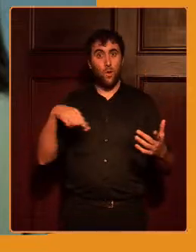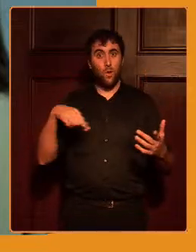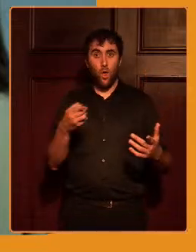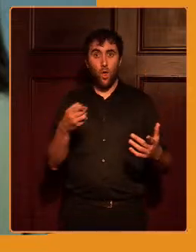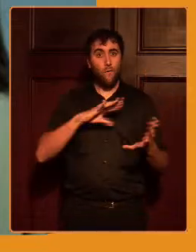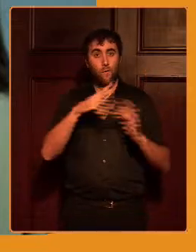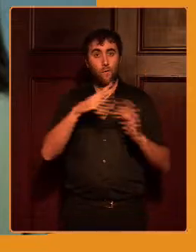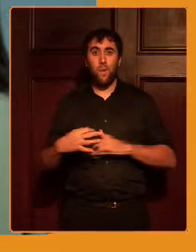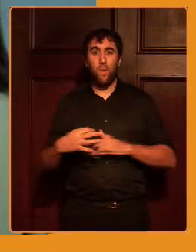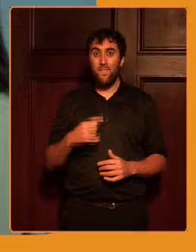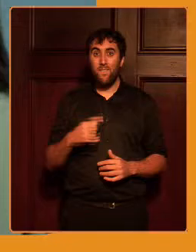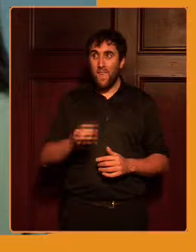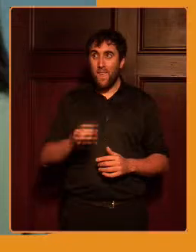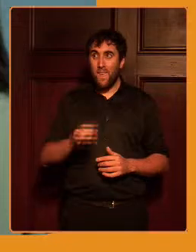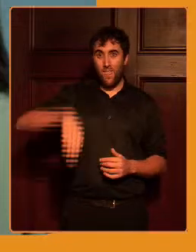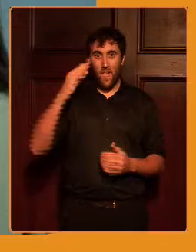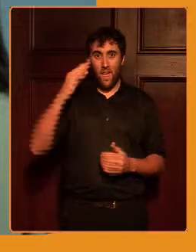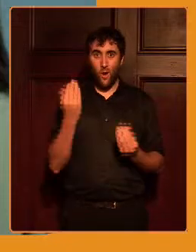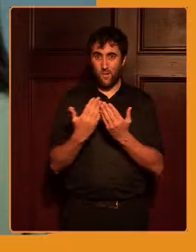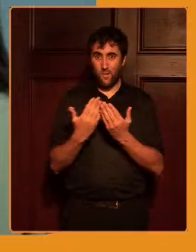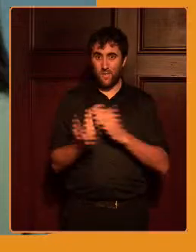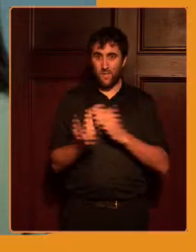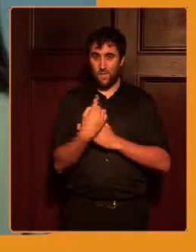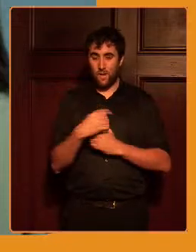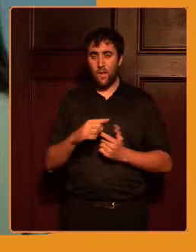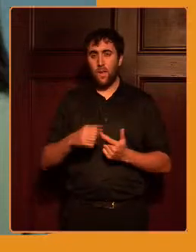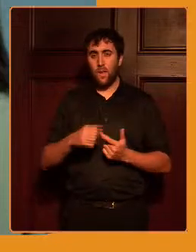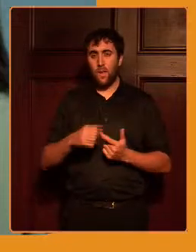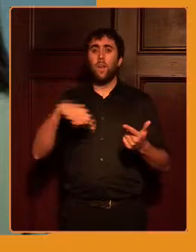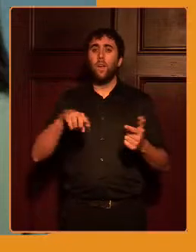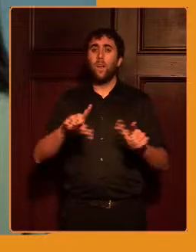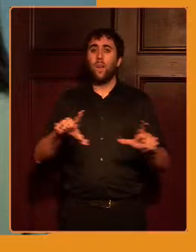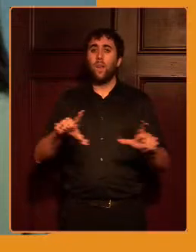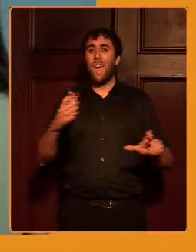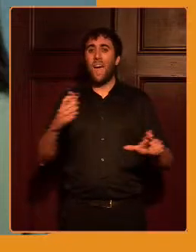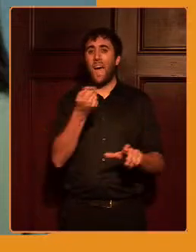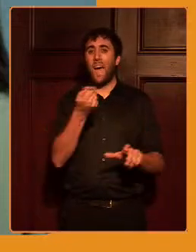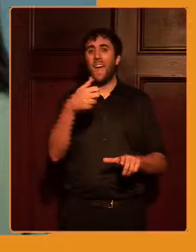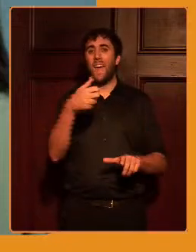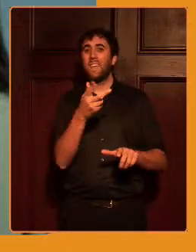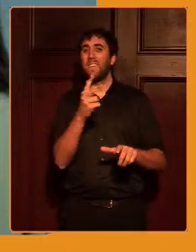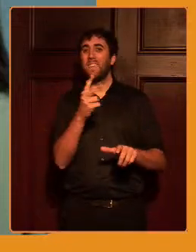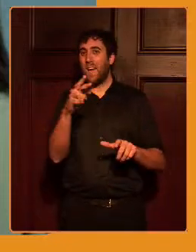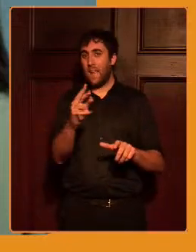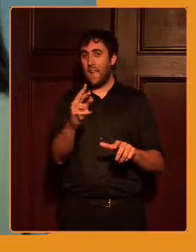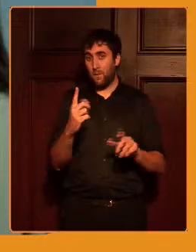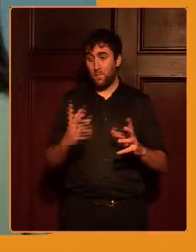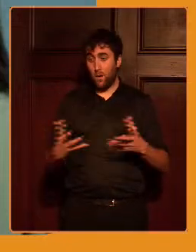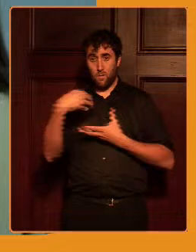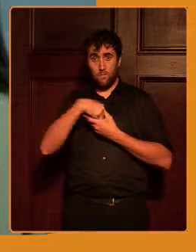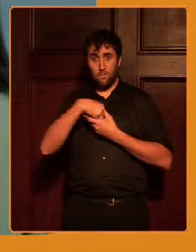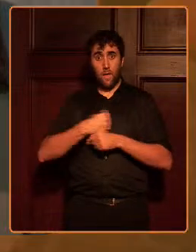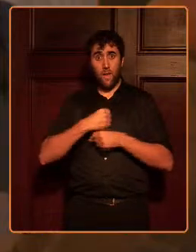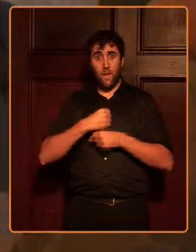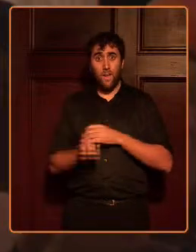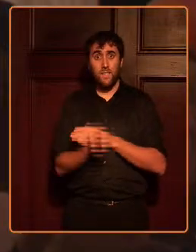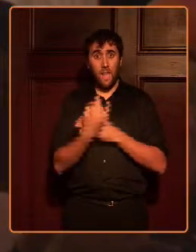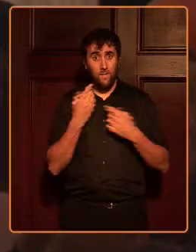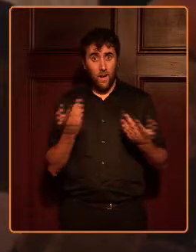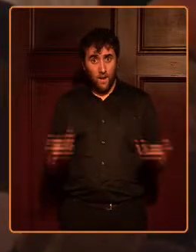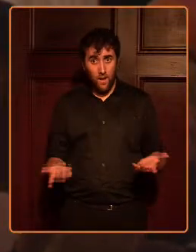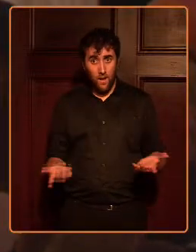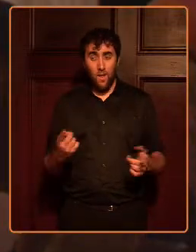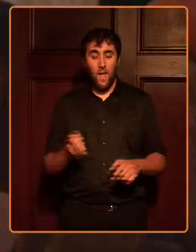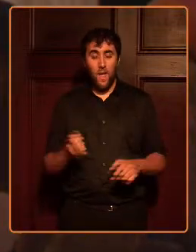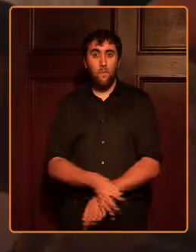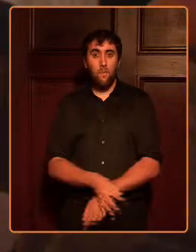camino de vida. Y también tenemos a Nayara, que es parte del equipo de Ceibal y que siempre nos